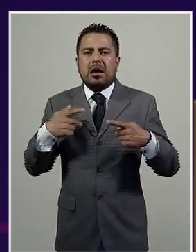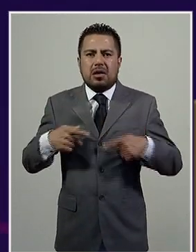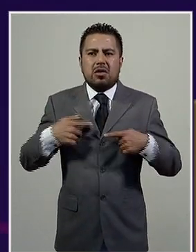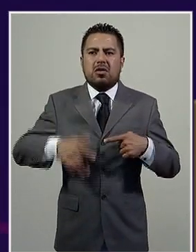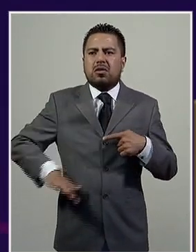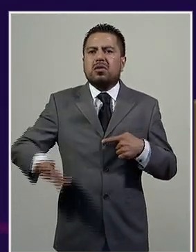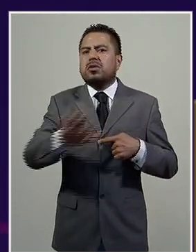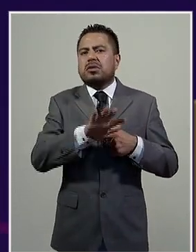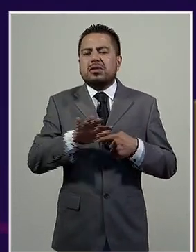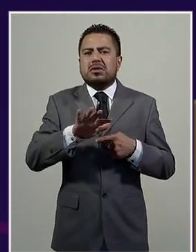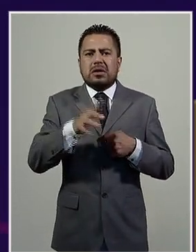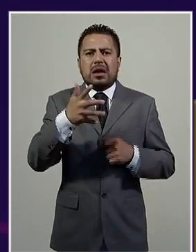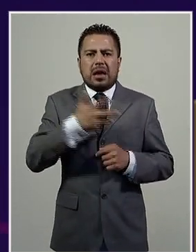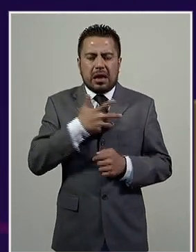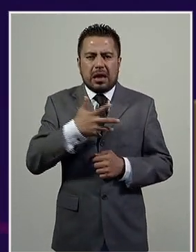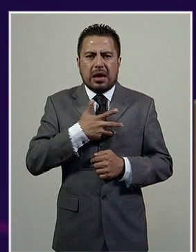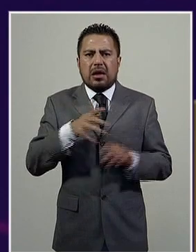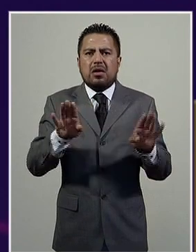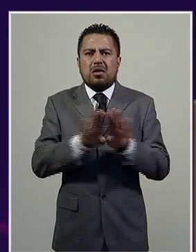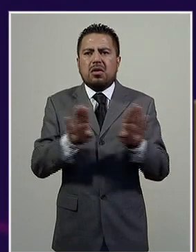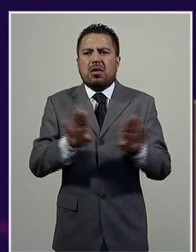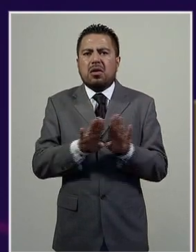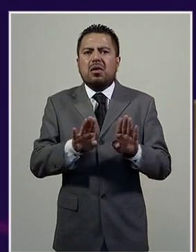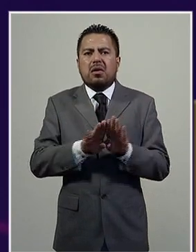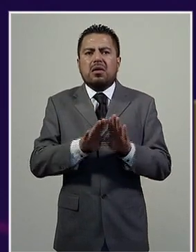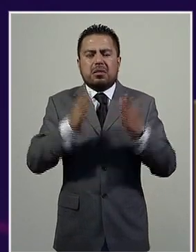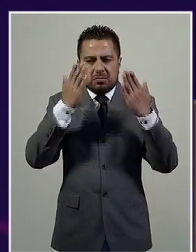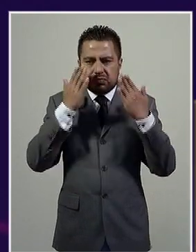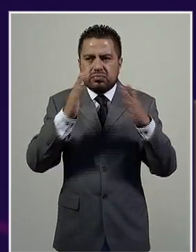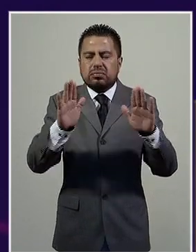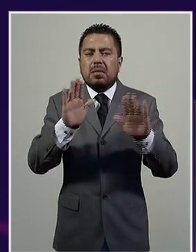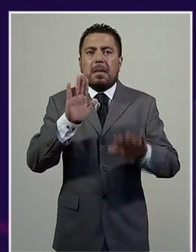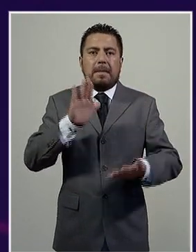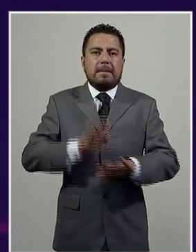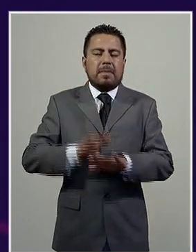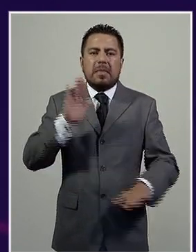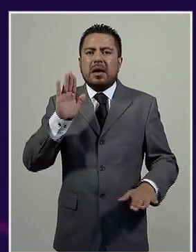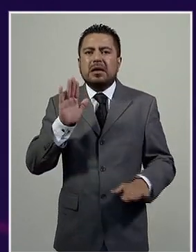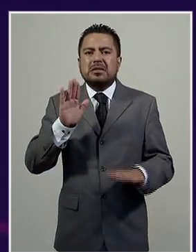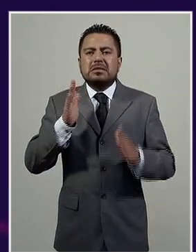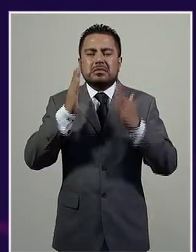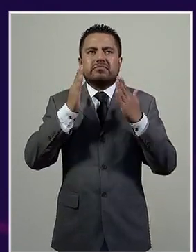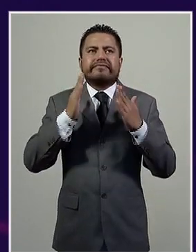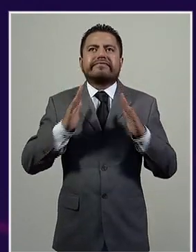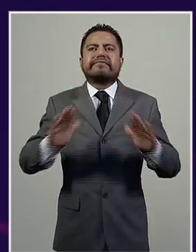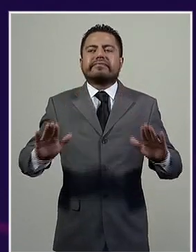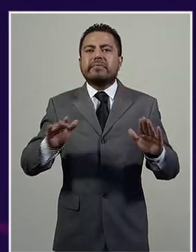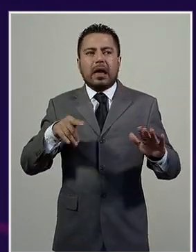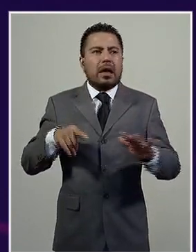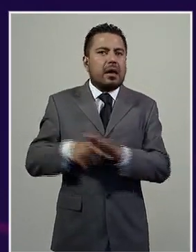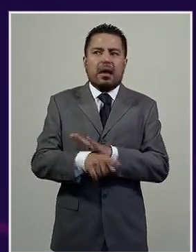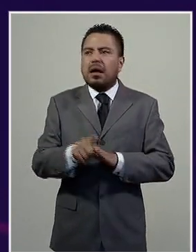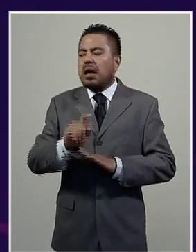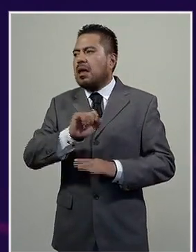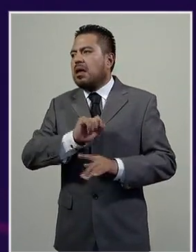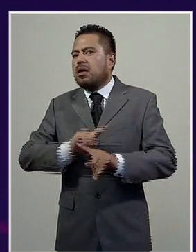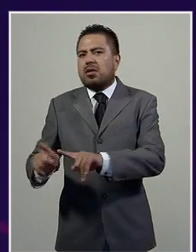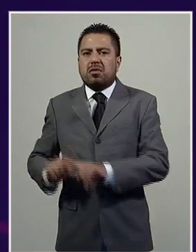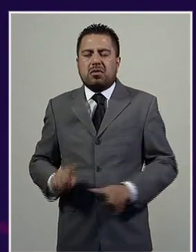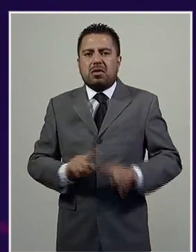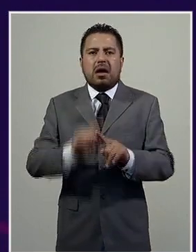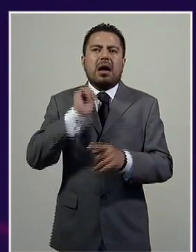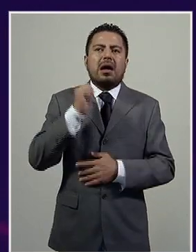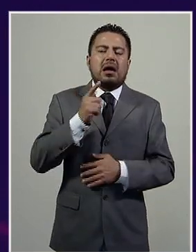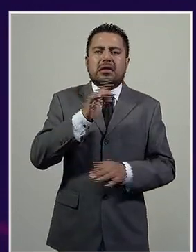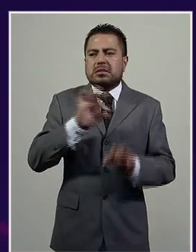personas tienen como una apertura mucho más amplia, ¿no? Hacia las diferencias, porque